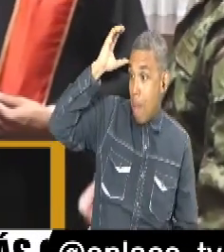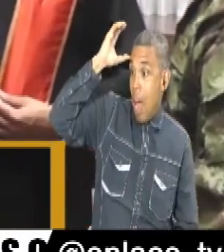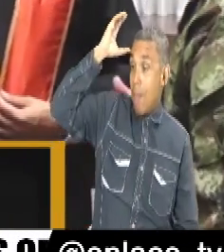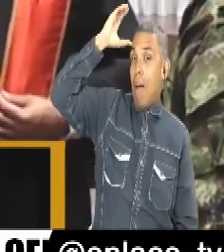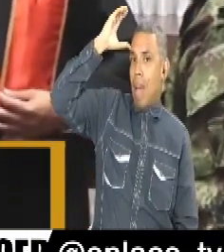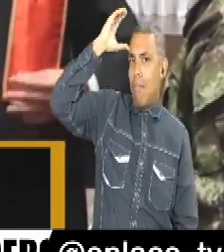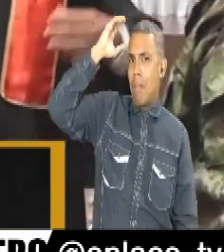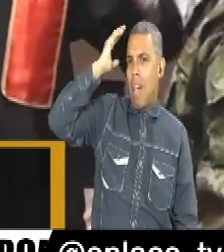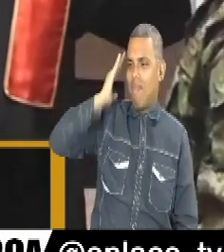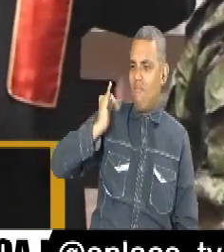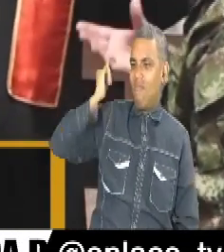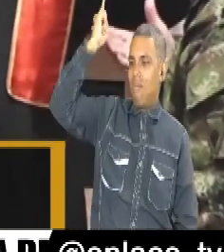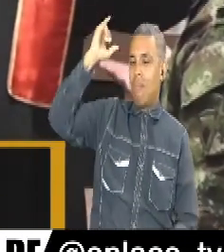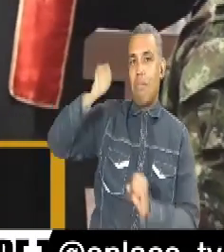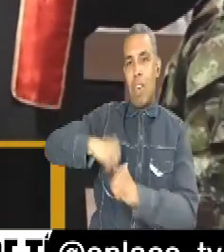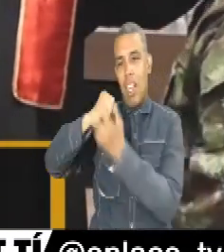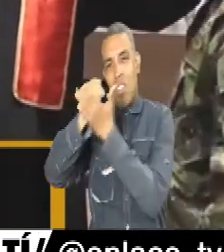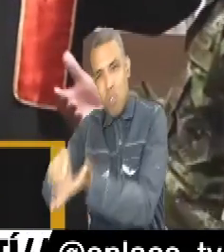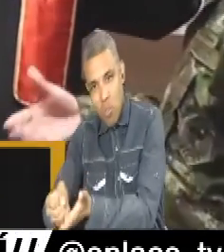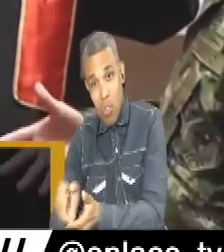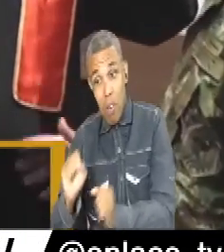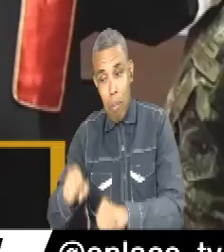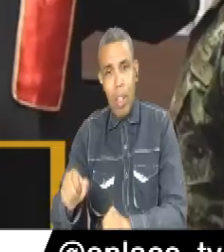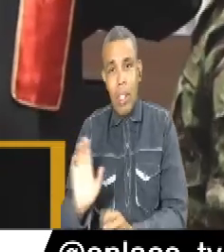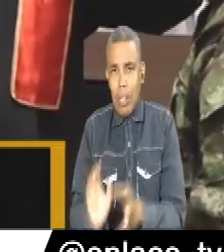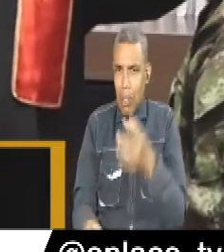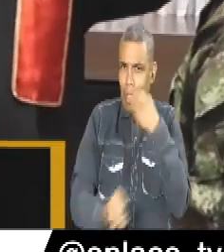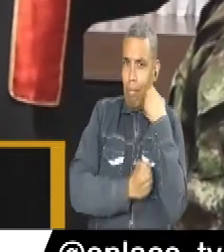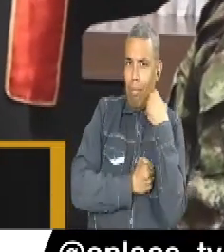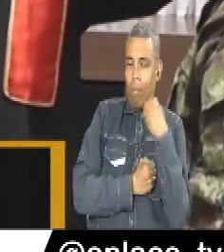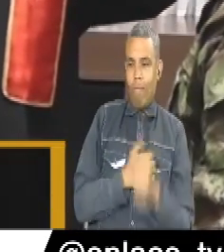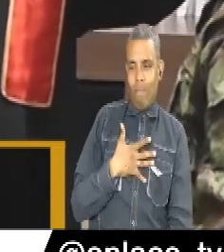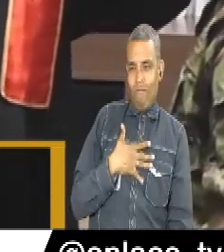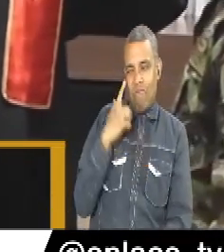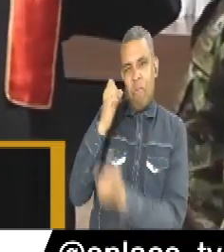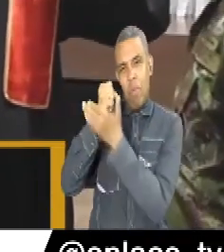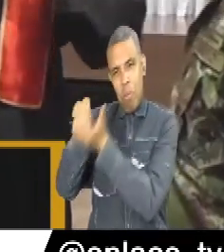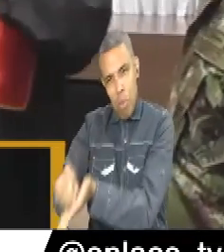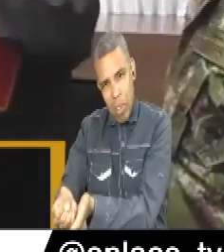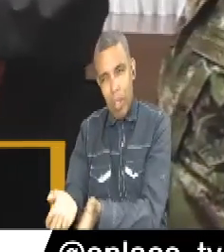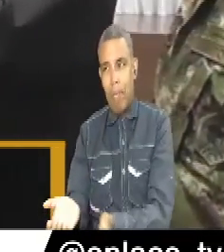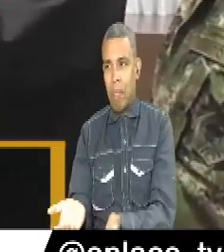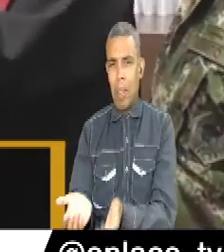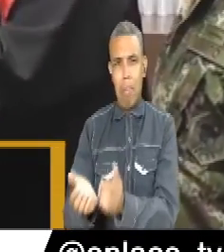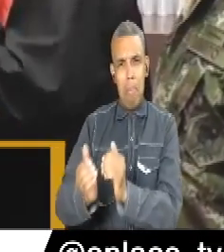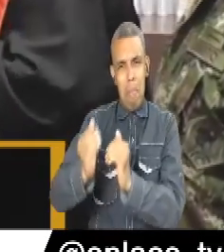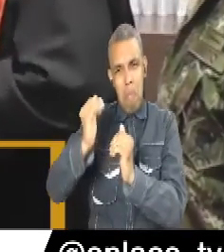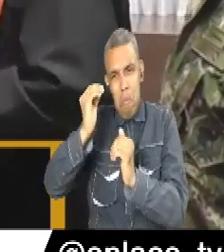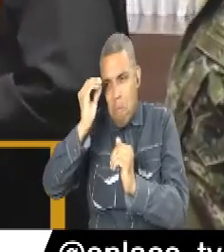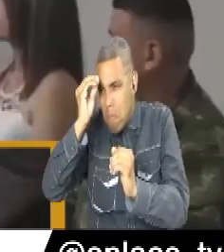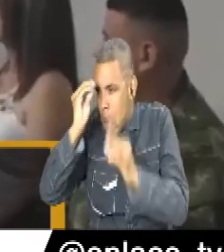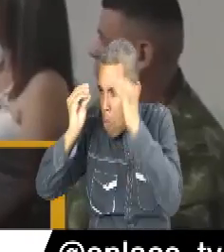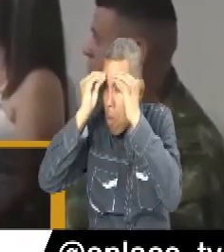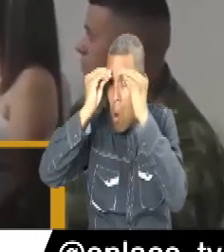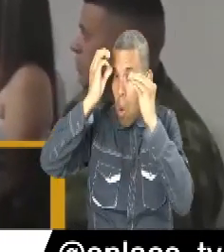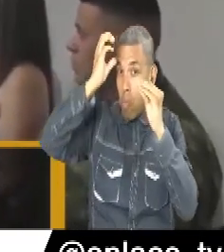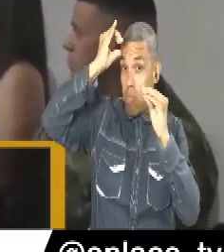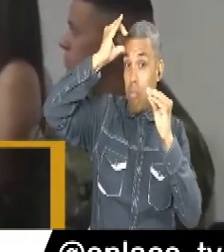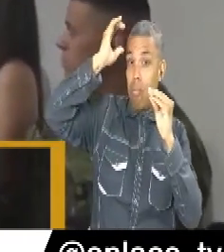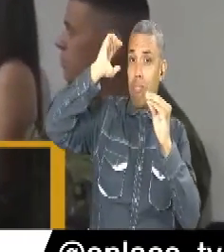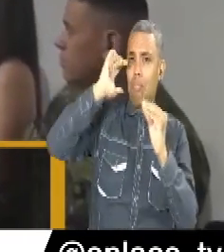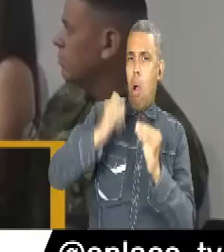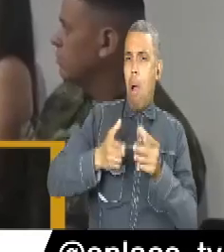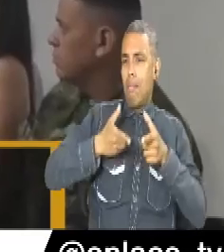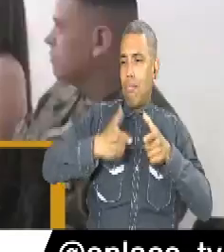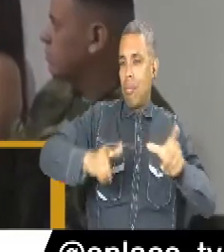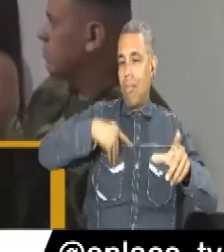nuestro orgullo es que ellos, además de servirle a la patria, le puedan servir y crecer en conocimientos intelectuales. Son uniformados que